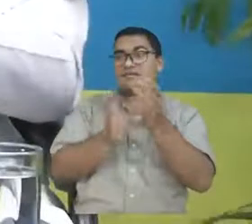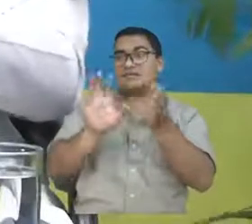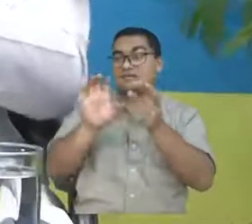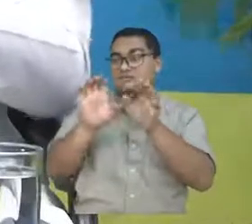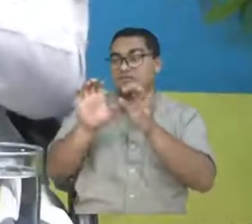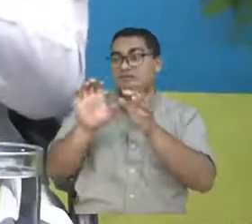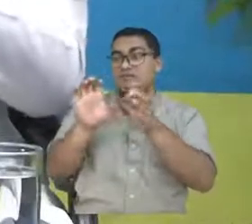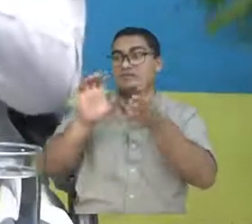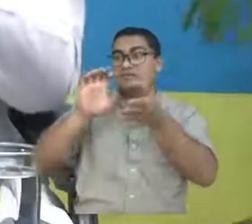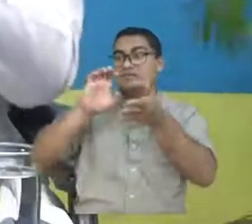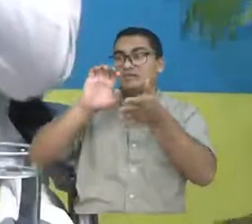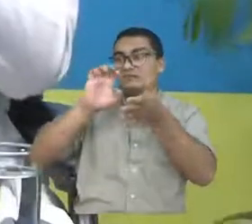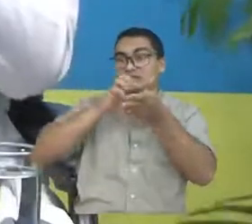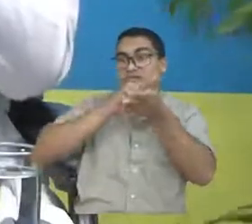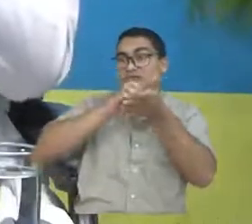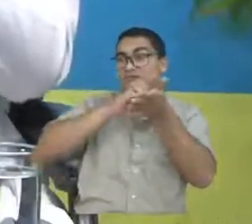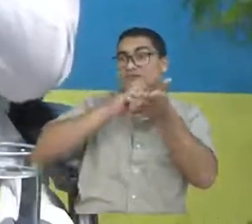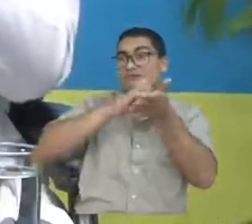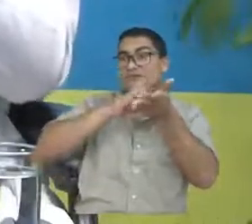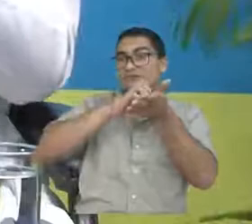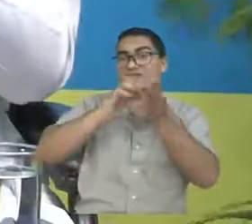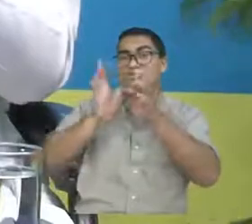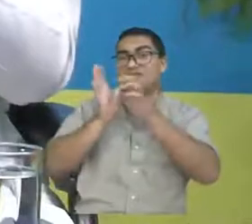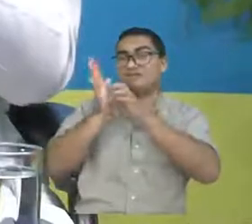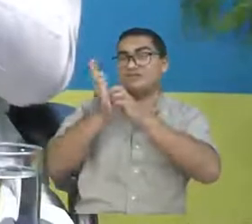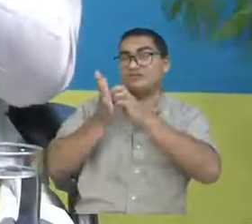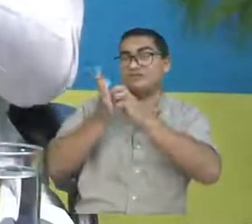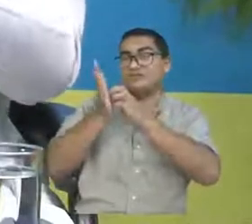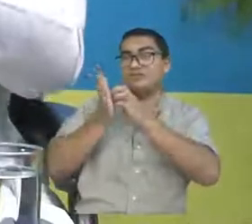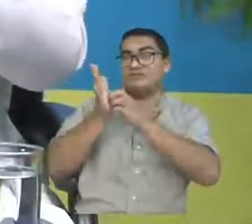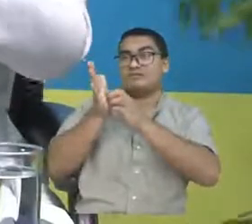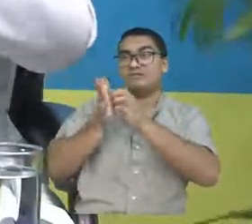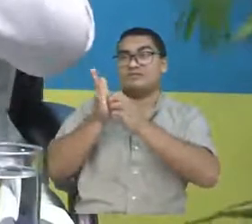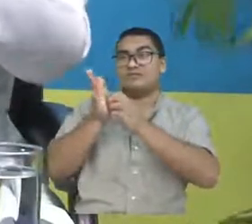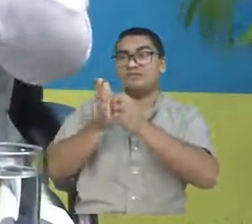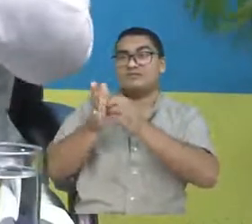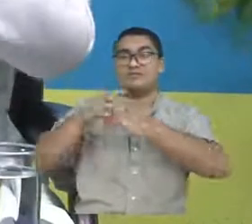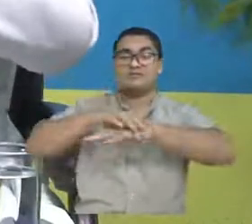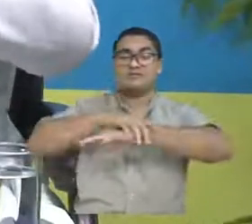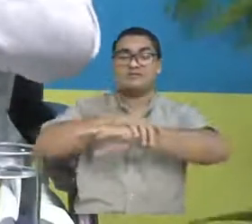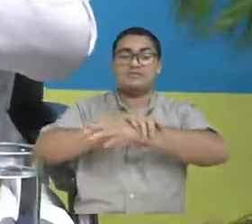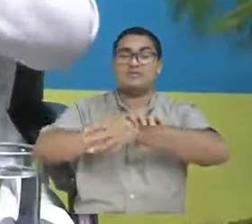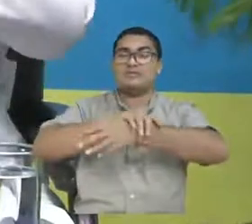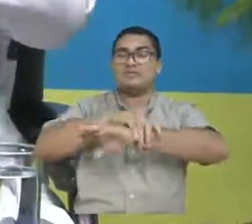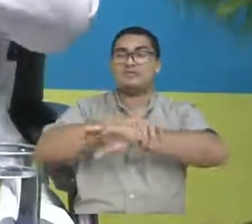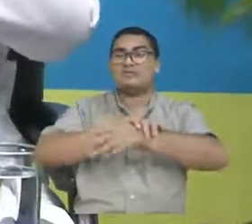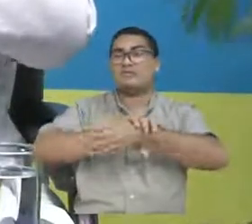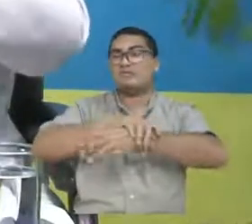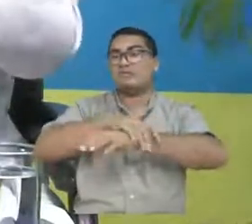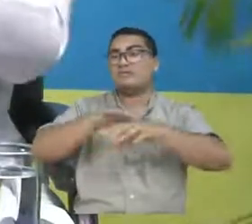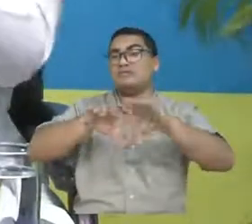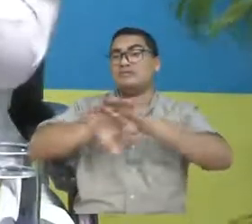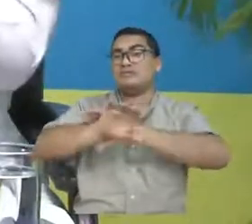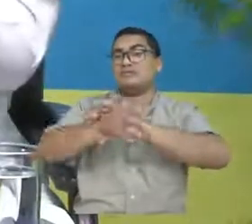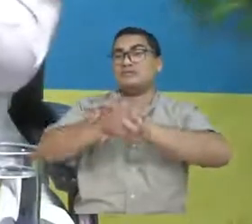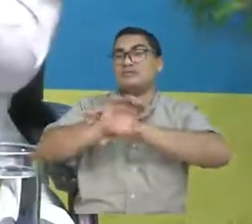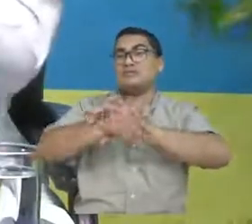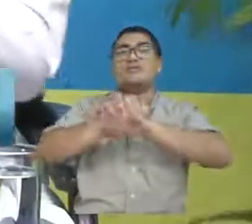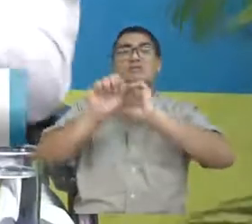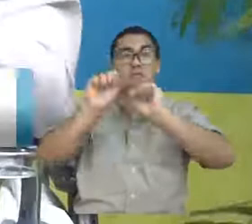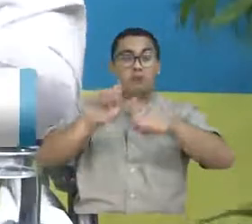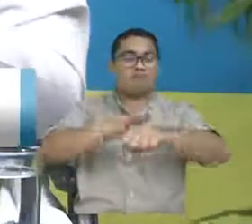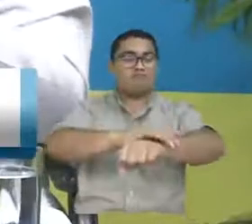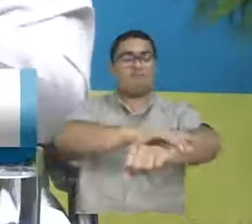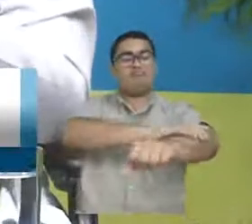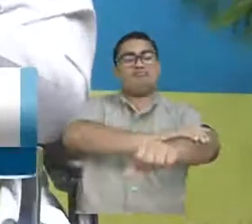nudillos, el pulpejo de la mano o las uñas, terminamos finalmente con lo que es muñeca y lo podemos extender hasta